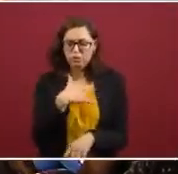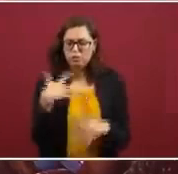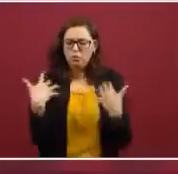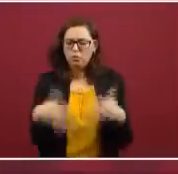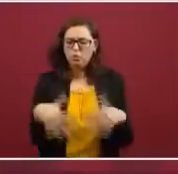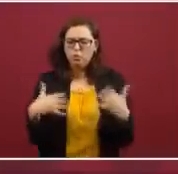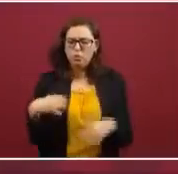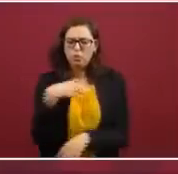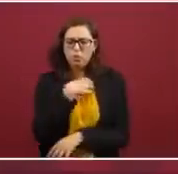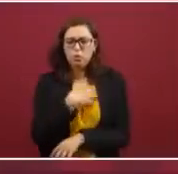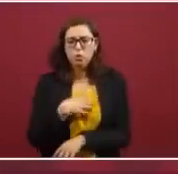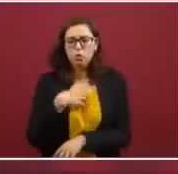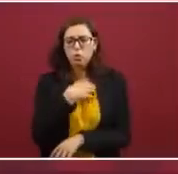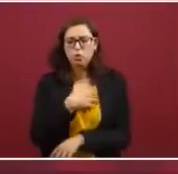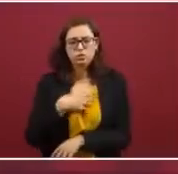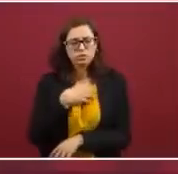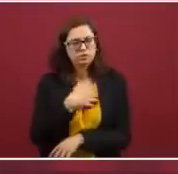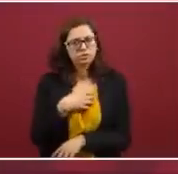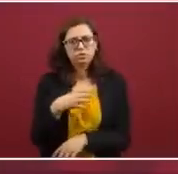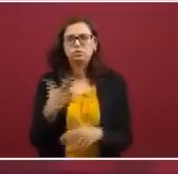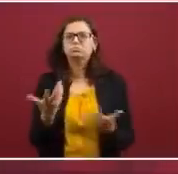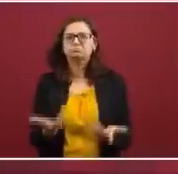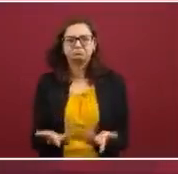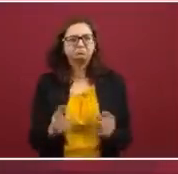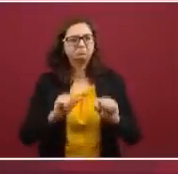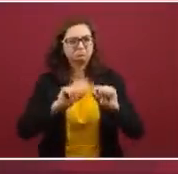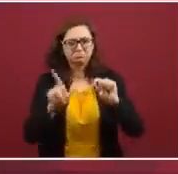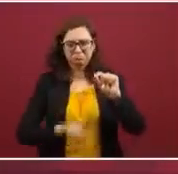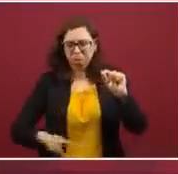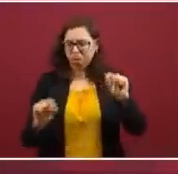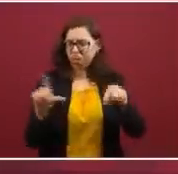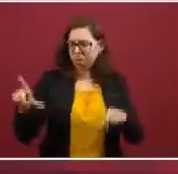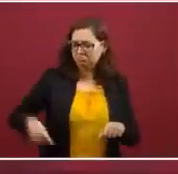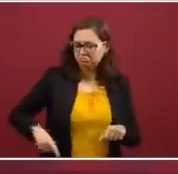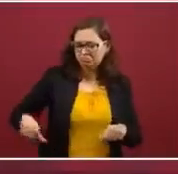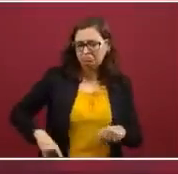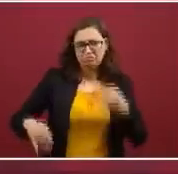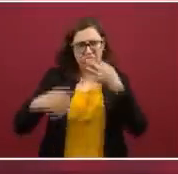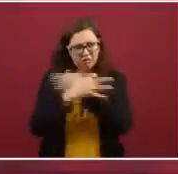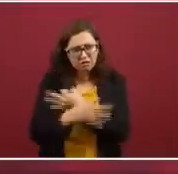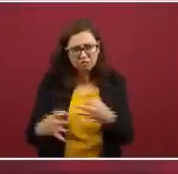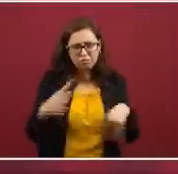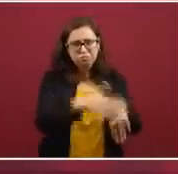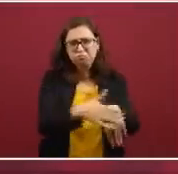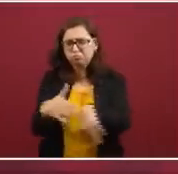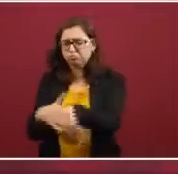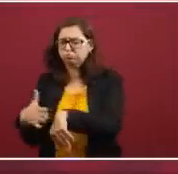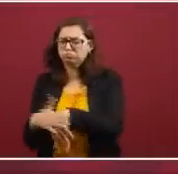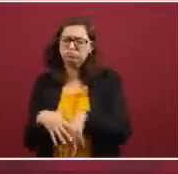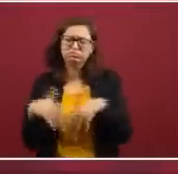en el que el Gobierno de la República da a conocer buenas noticias para nuestra economía, para nuestra sociedad.